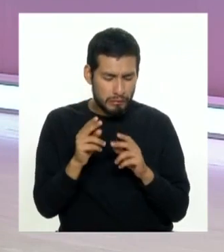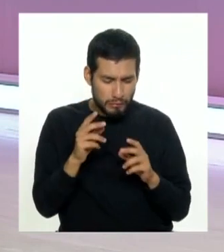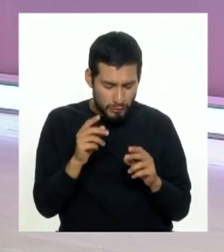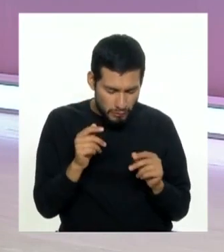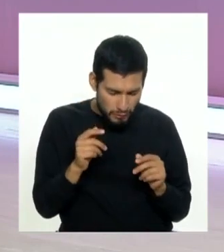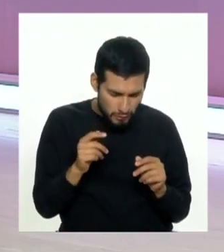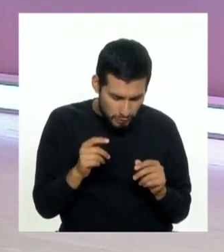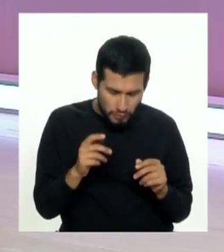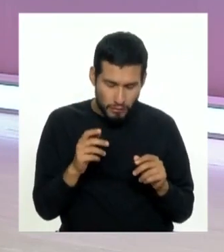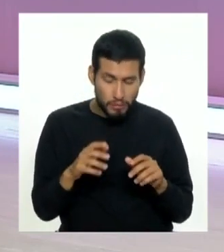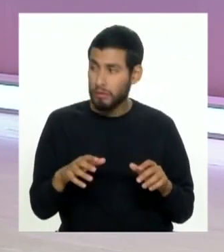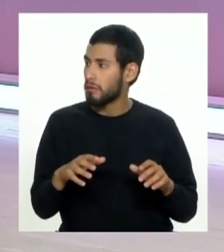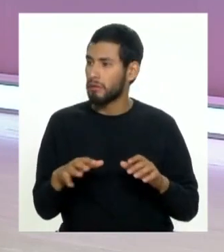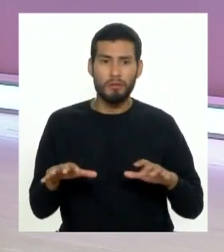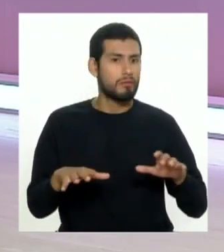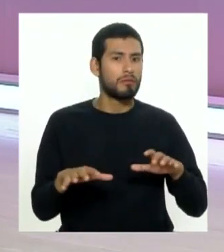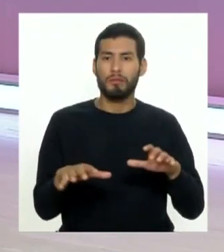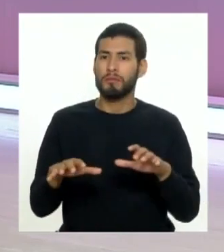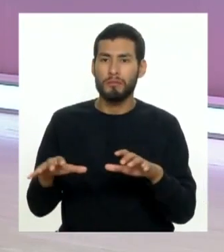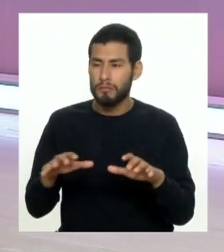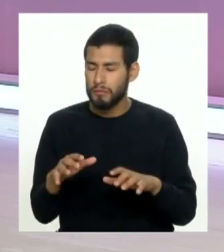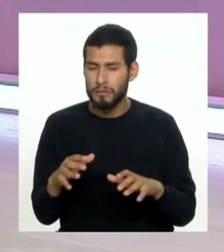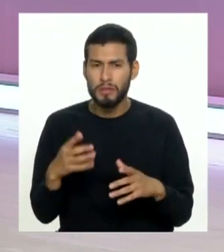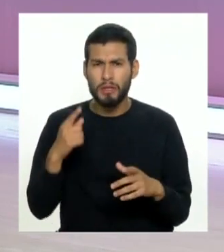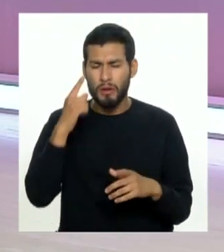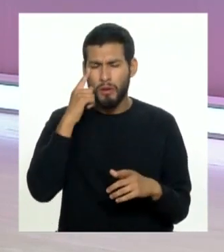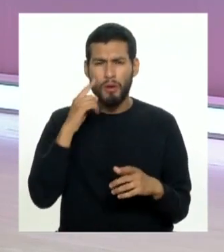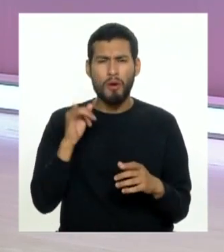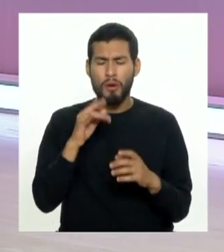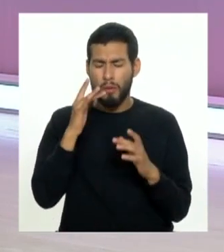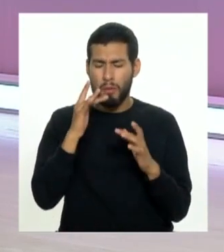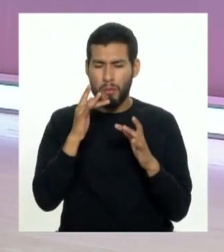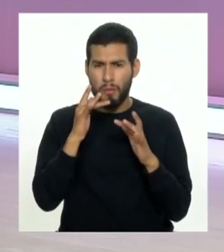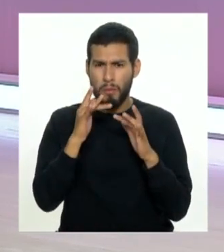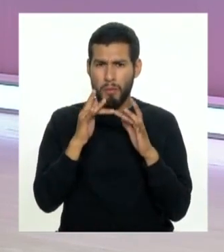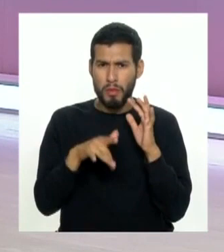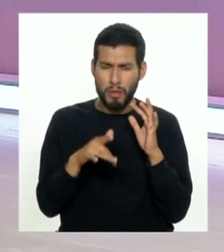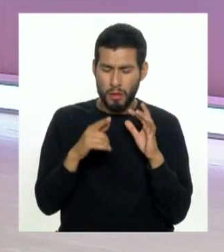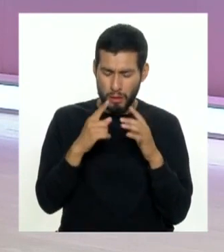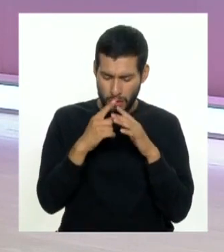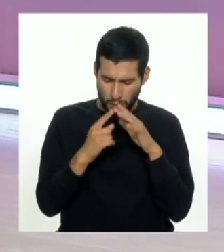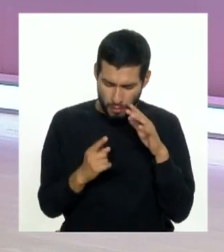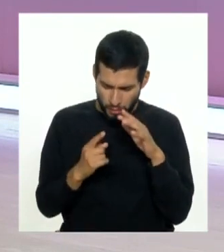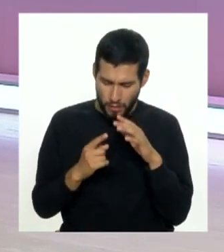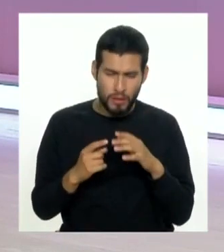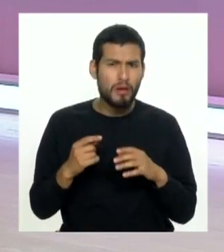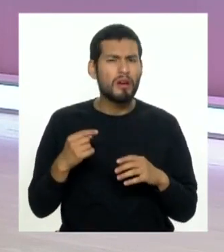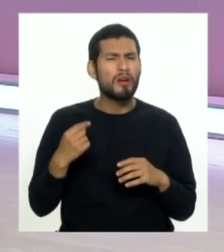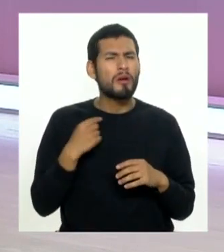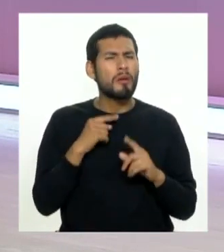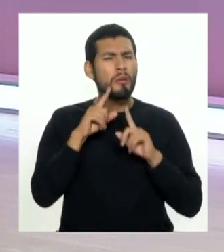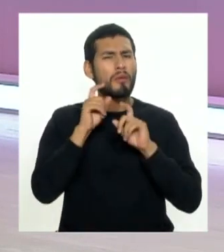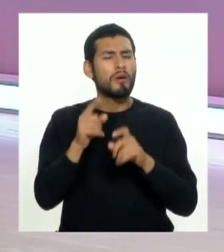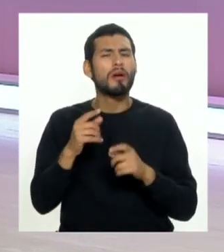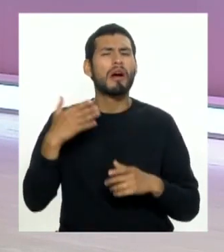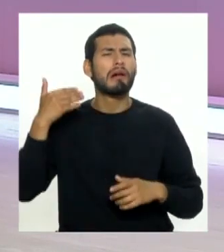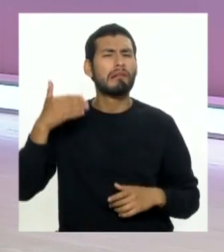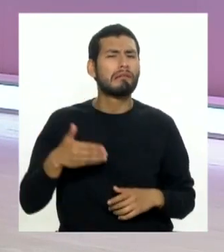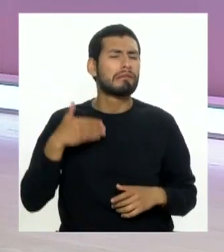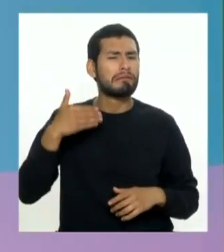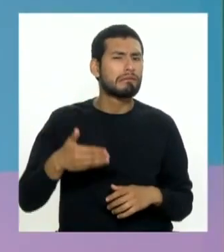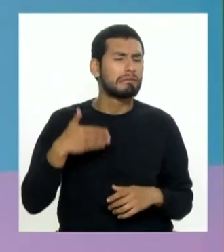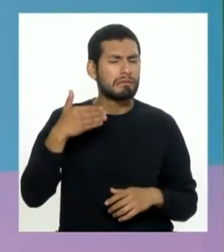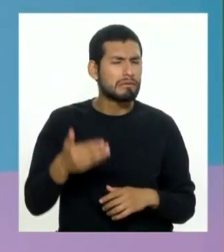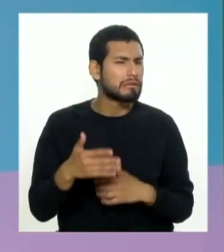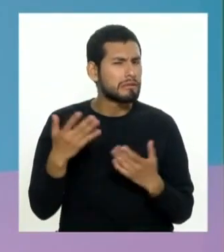él no se da cuenta de que estuvo, ¿no?, como desconectado. Mi pregunta es, ¿qué tan frecuente puede